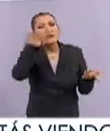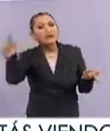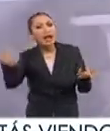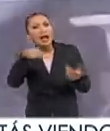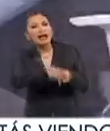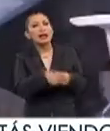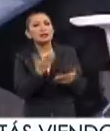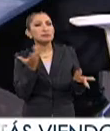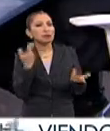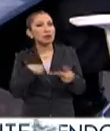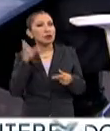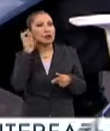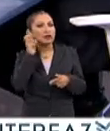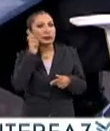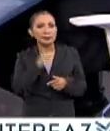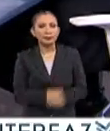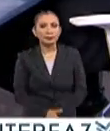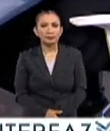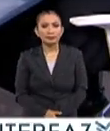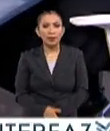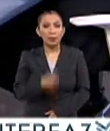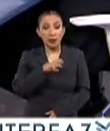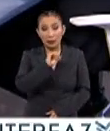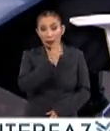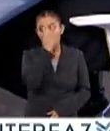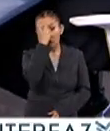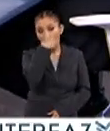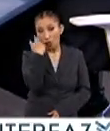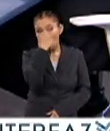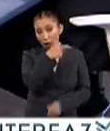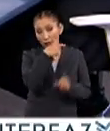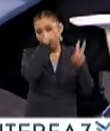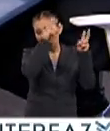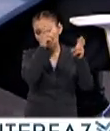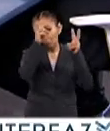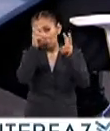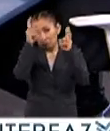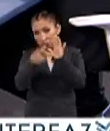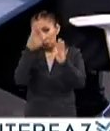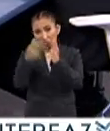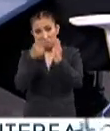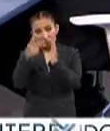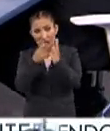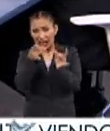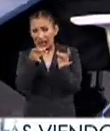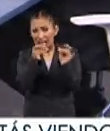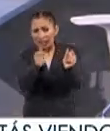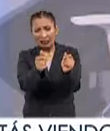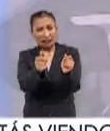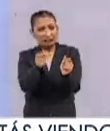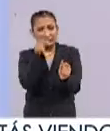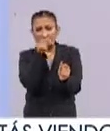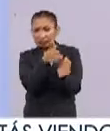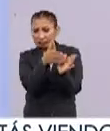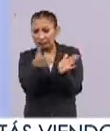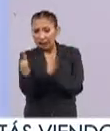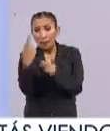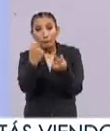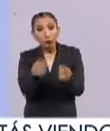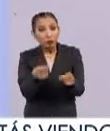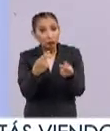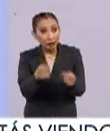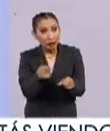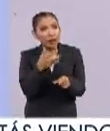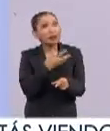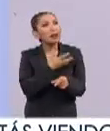viernes alguien que haga esto? Pues va a encontrar 24 horas de programación continua, de alta calidad, en donde la